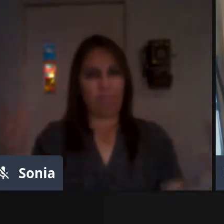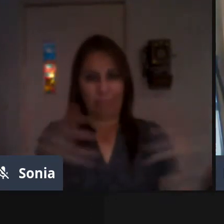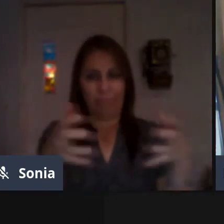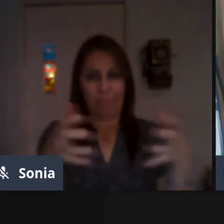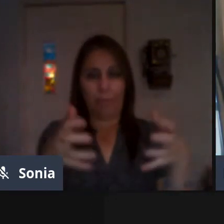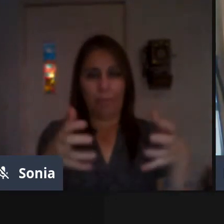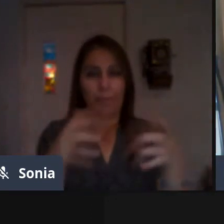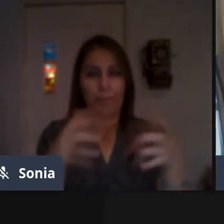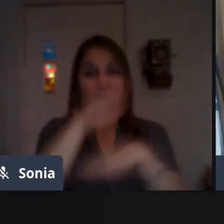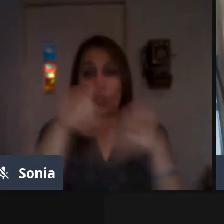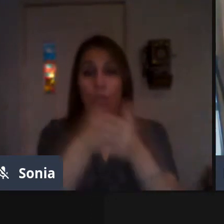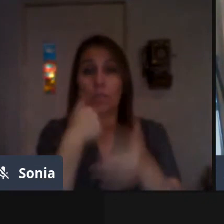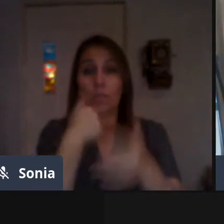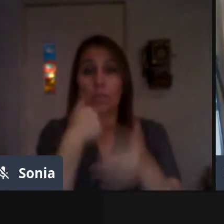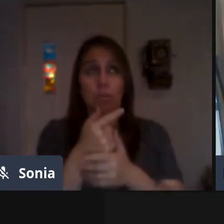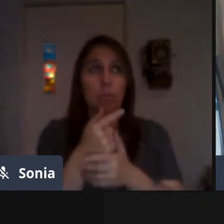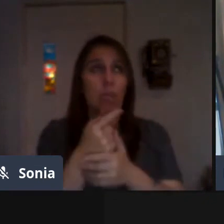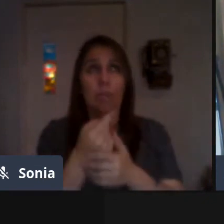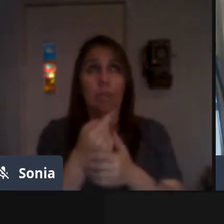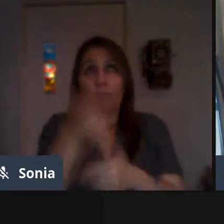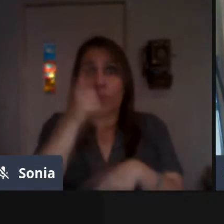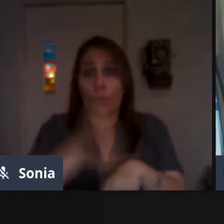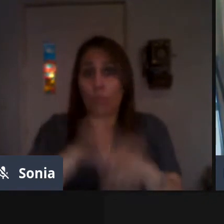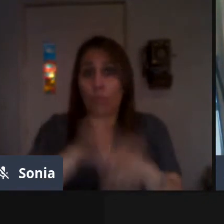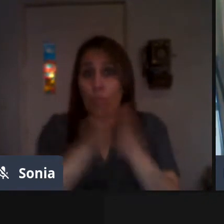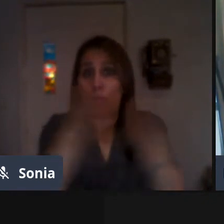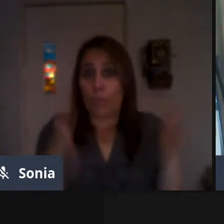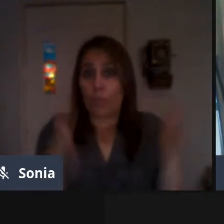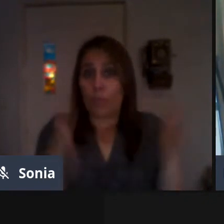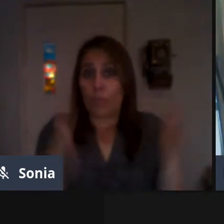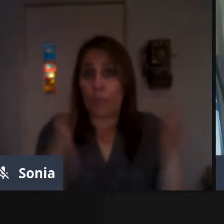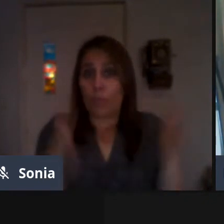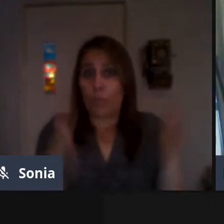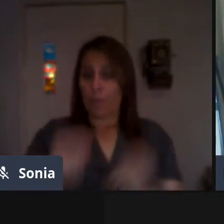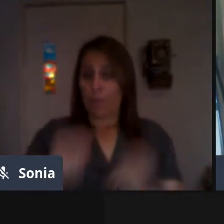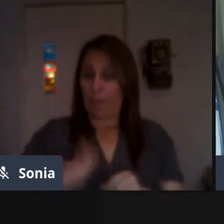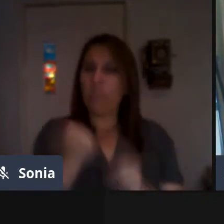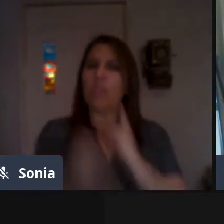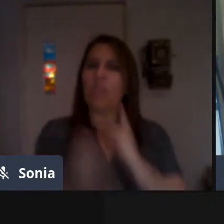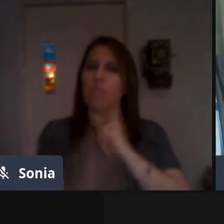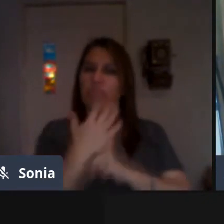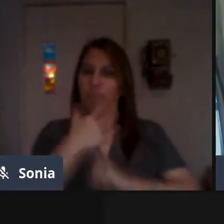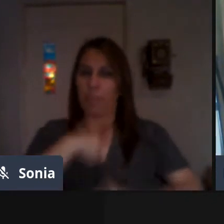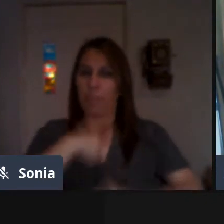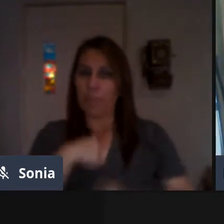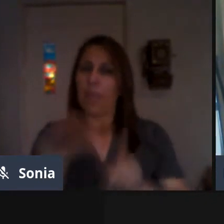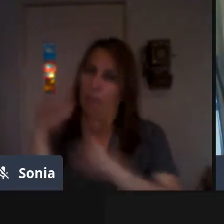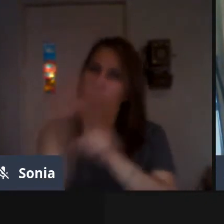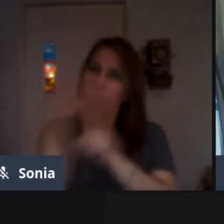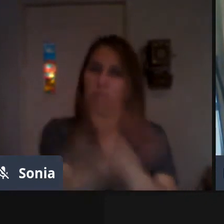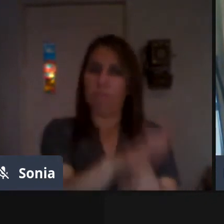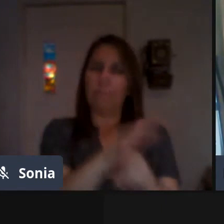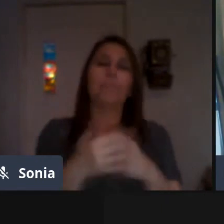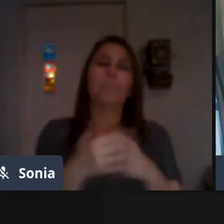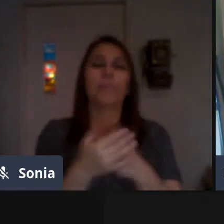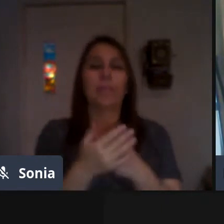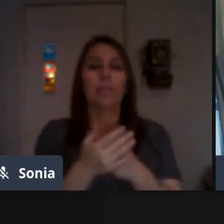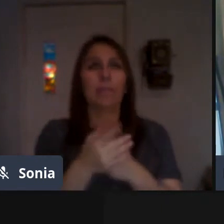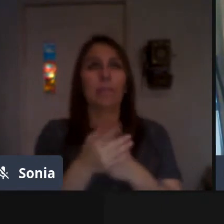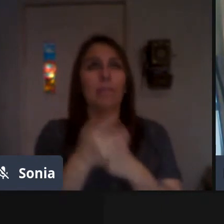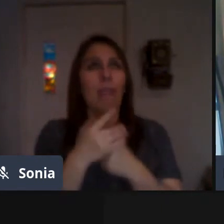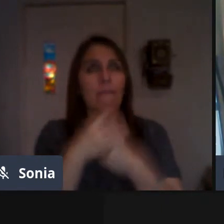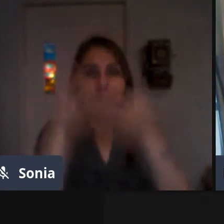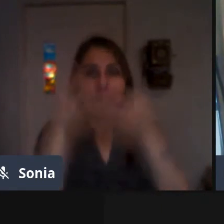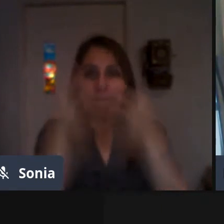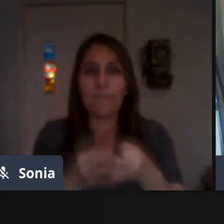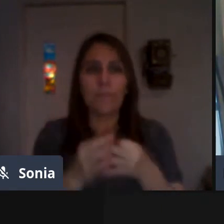momento hemos sido vulneradas y abusadas lo que tú dices no hay las mismas dimensiones pero de alguna manera nos lo hacen minimizar y no